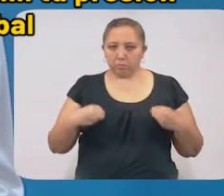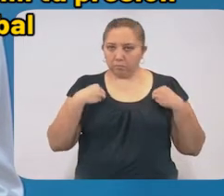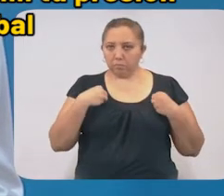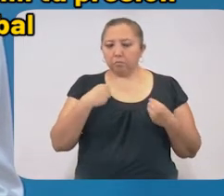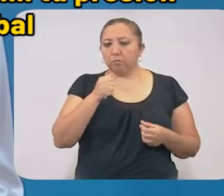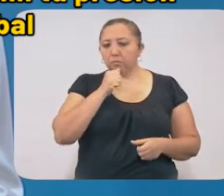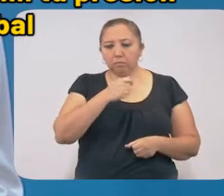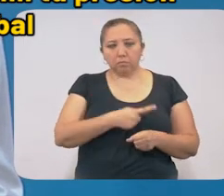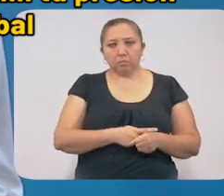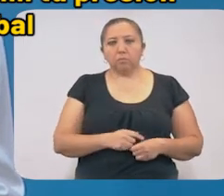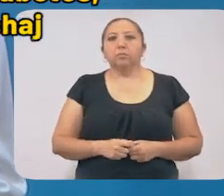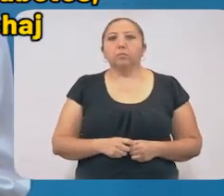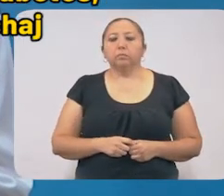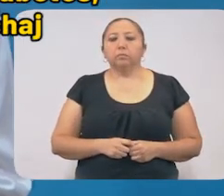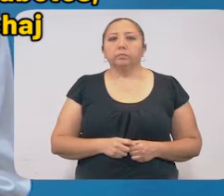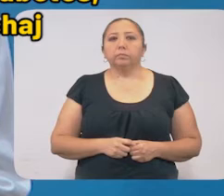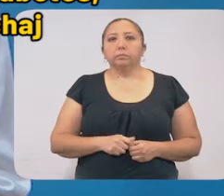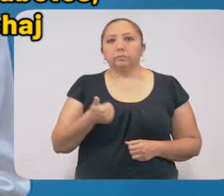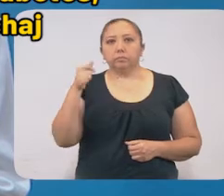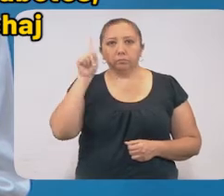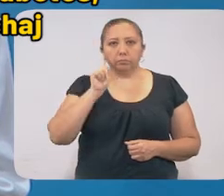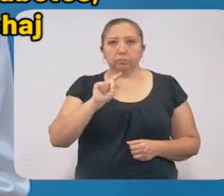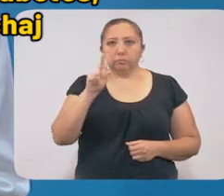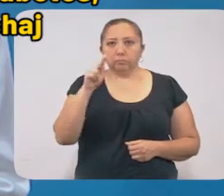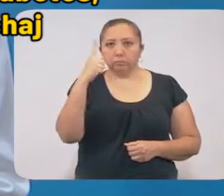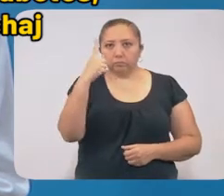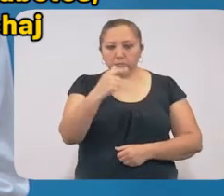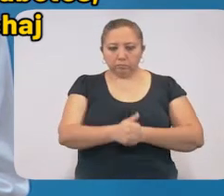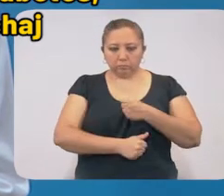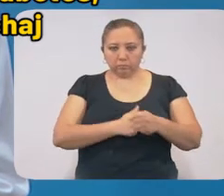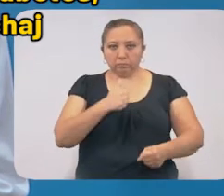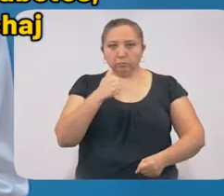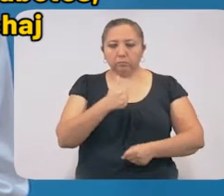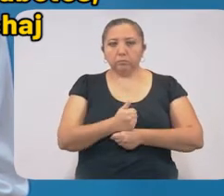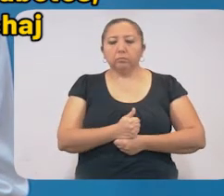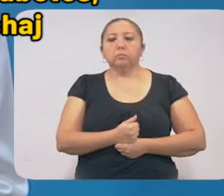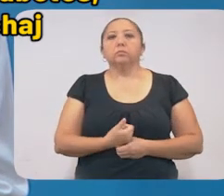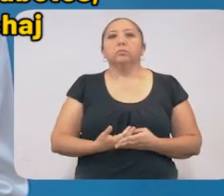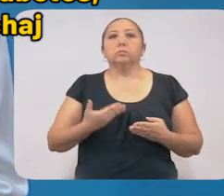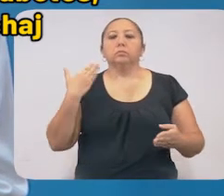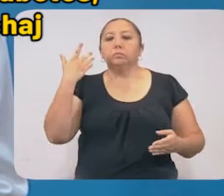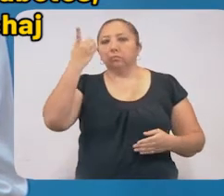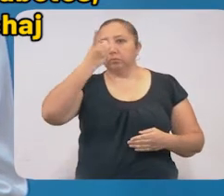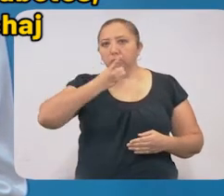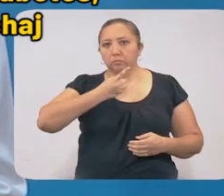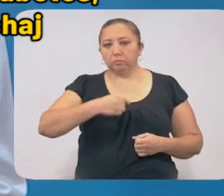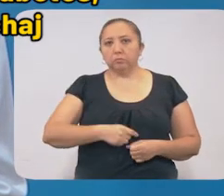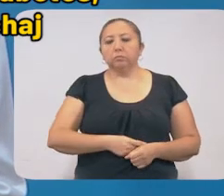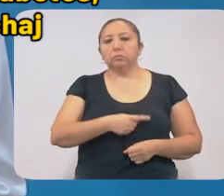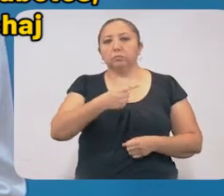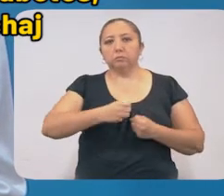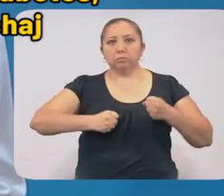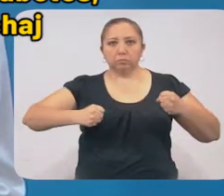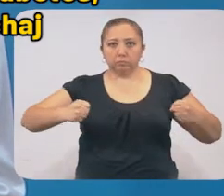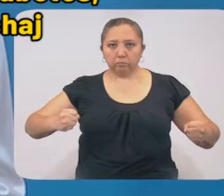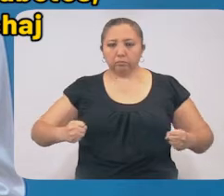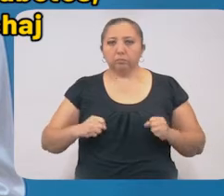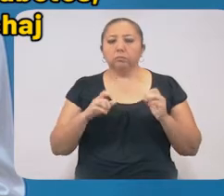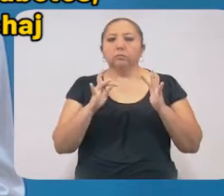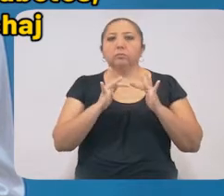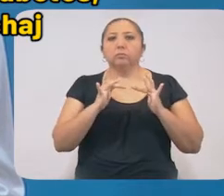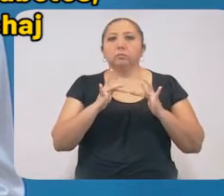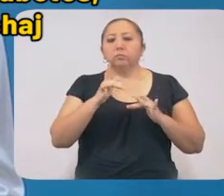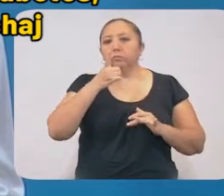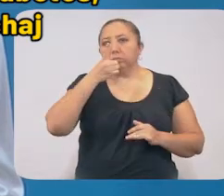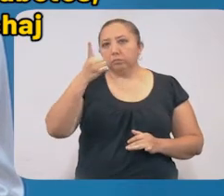ella no presentan síntomas. Mujer de 81 años de Muna con antecedentes de diabetes, hipertensión y obesidad. Sus contactos